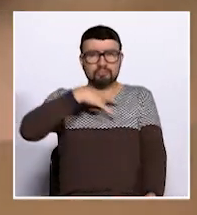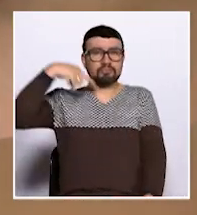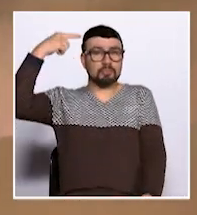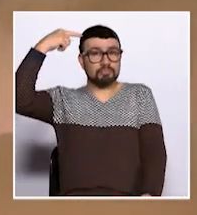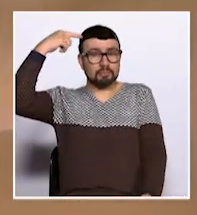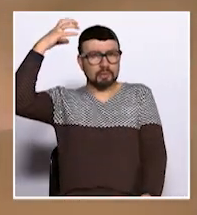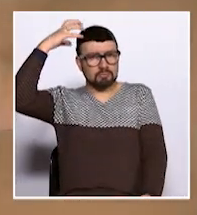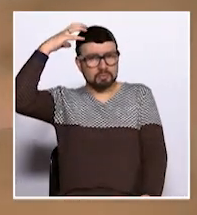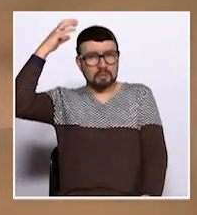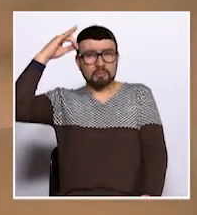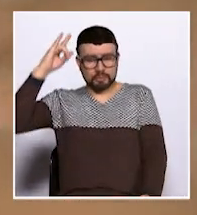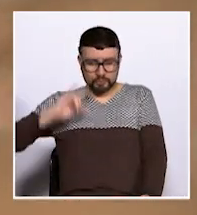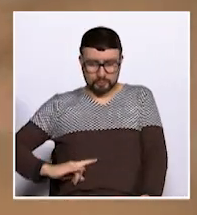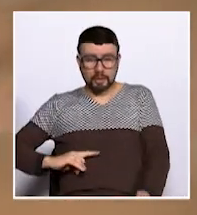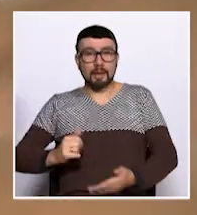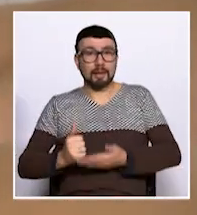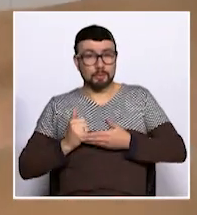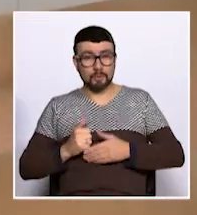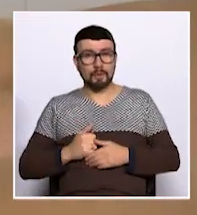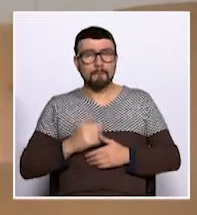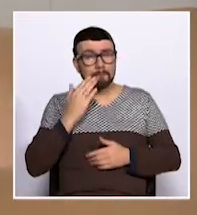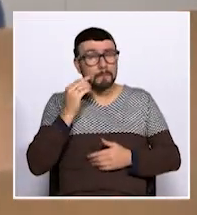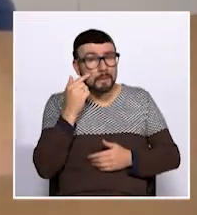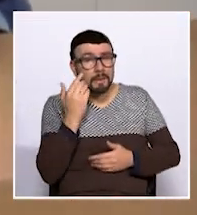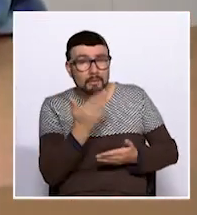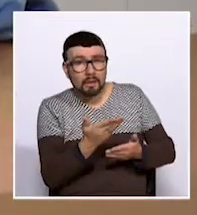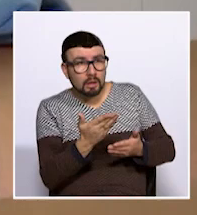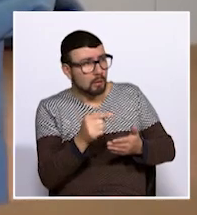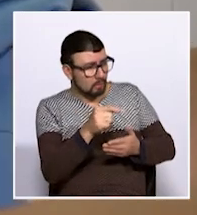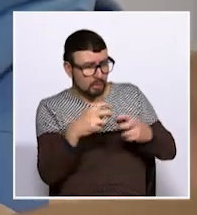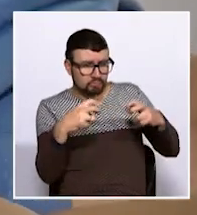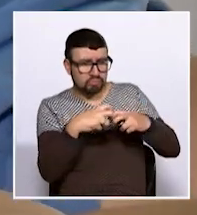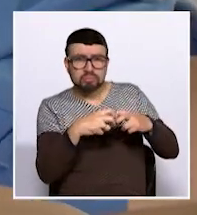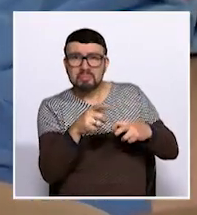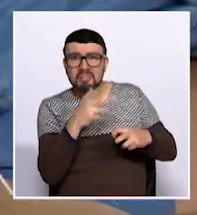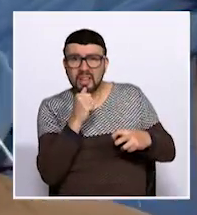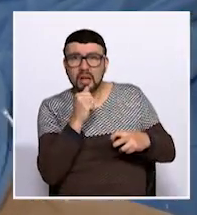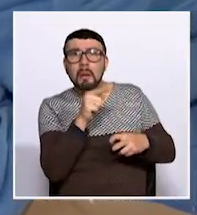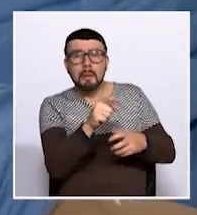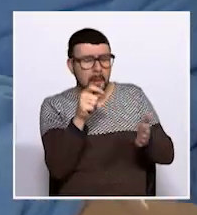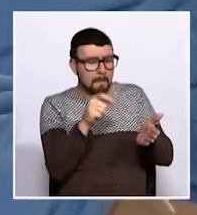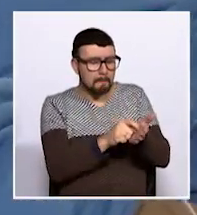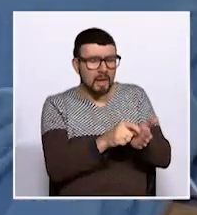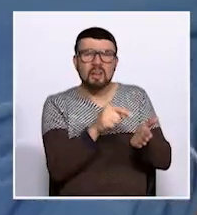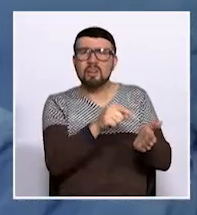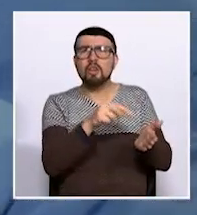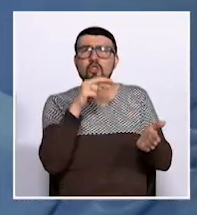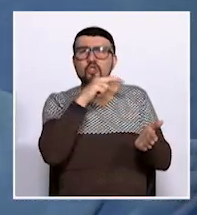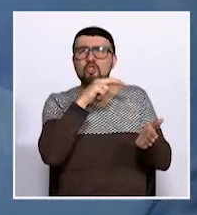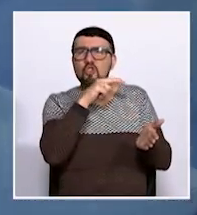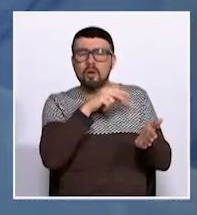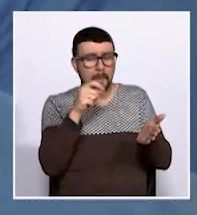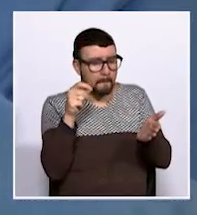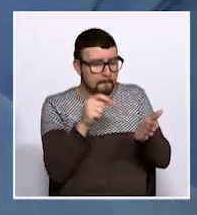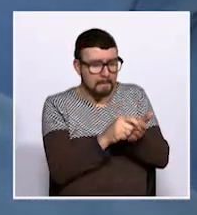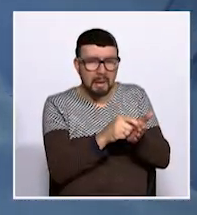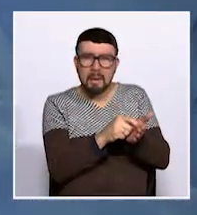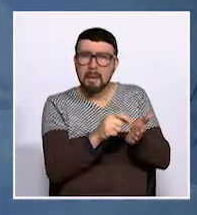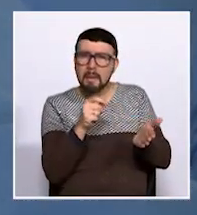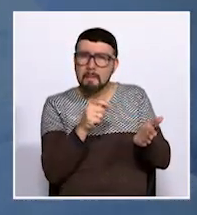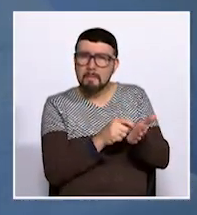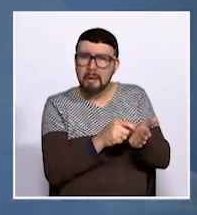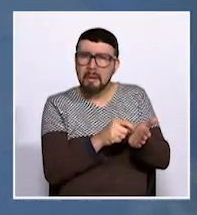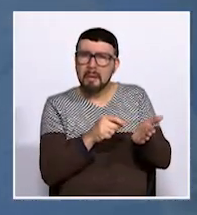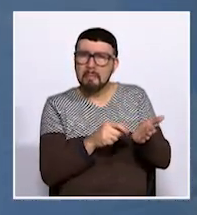cámara, estos punticos de acá sin tener corriente están rojos. Y es porque generan una respuesta, se